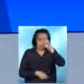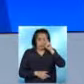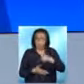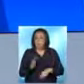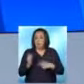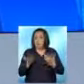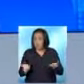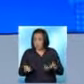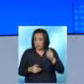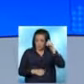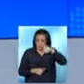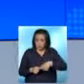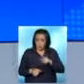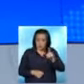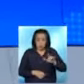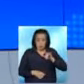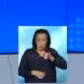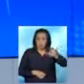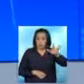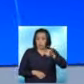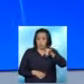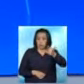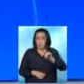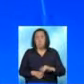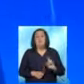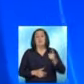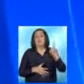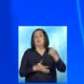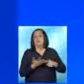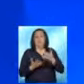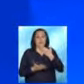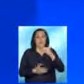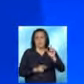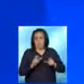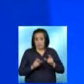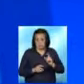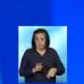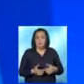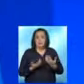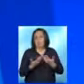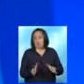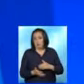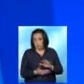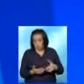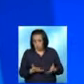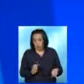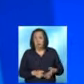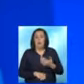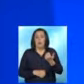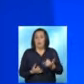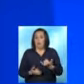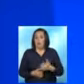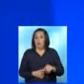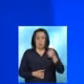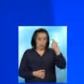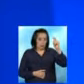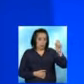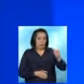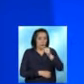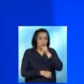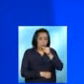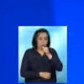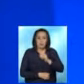que recordar que estos vuelos se priorizan para las personas damnificadas. Vamos a ir ahora hasta Trujillo con nuestro